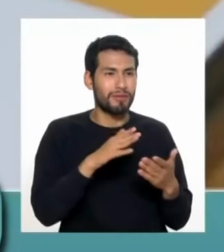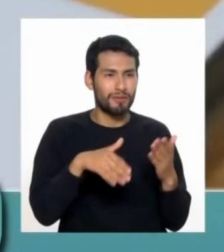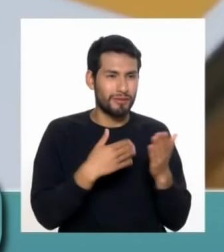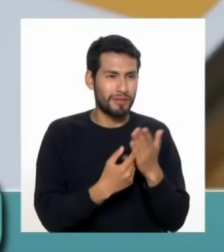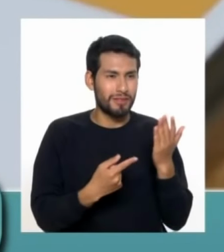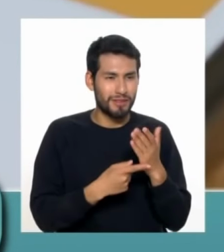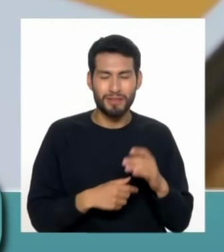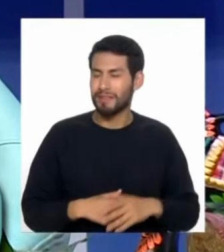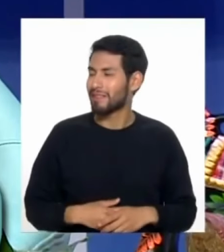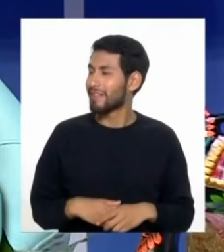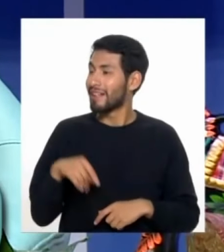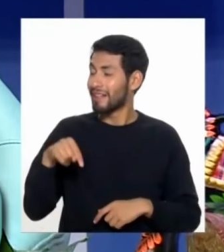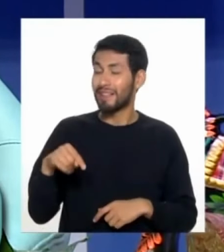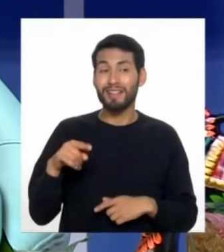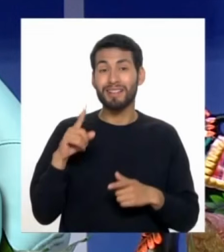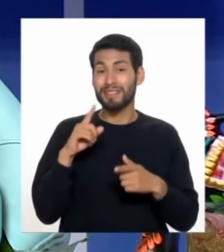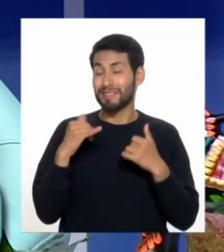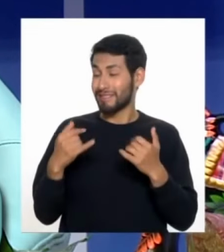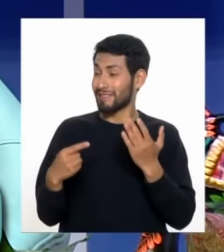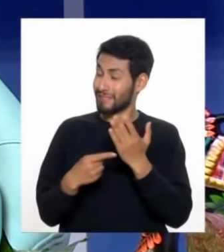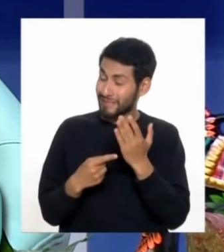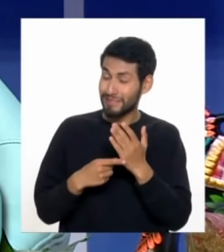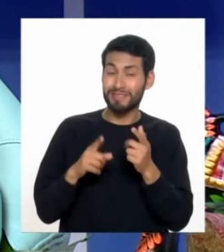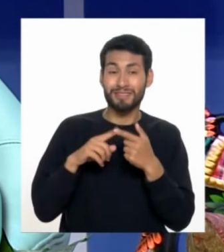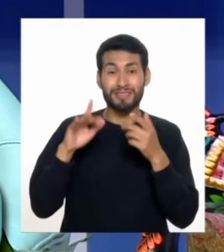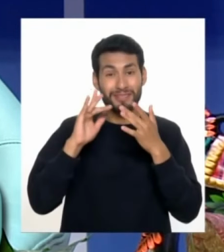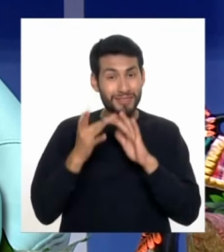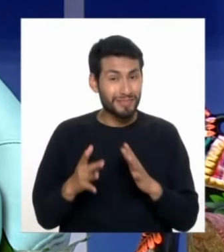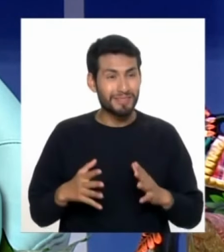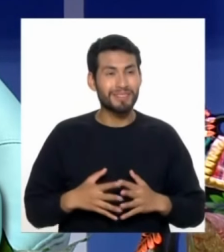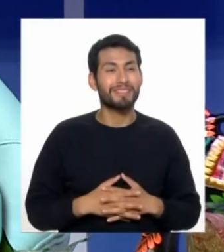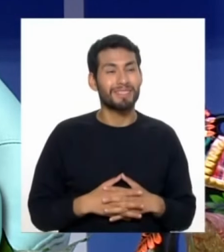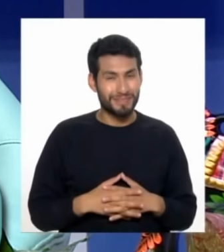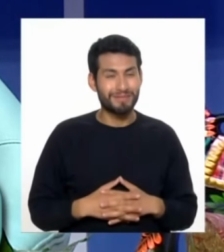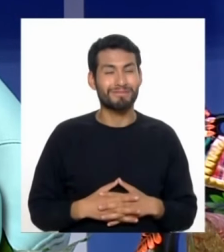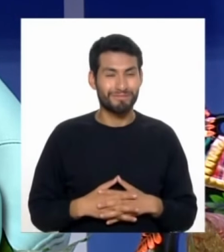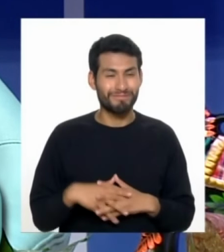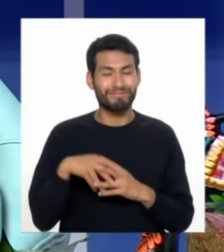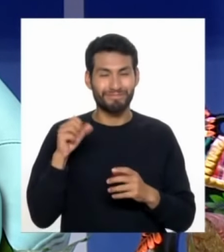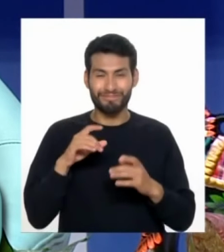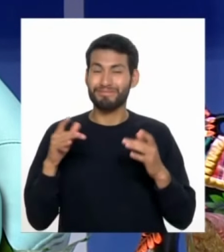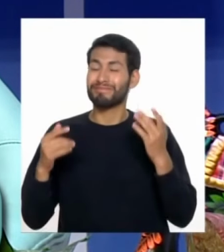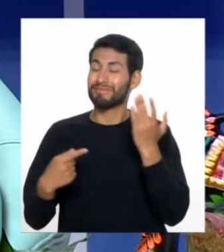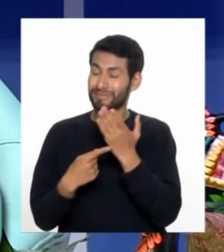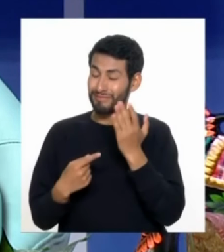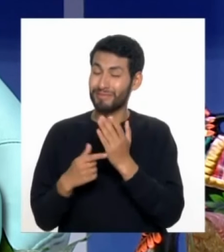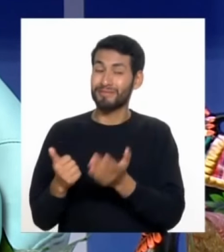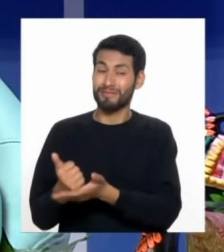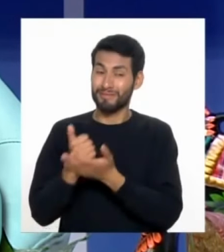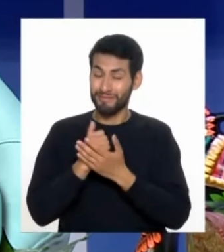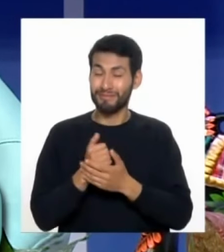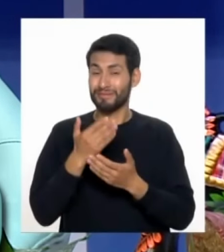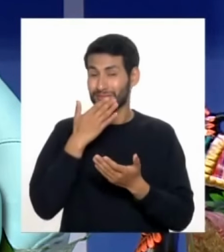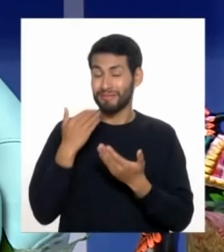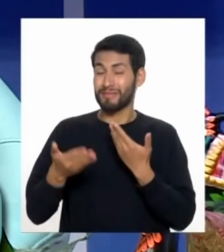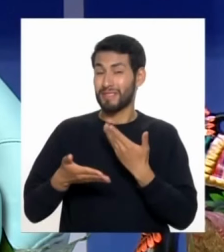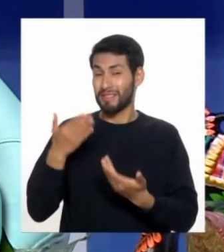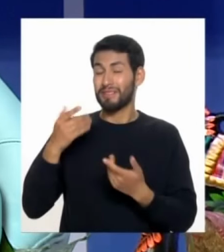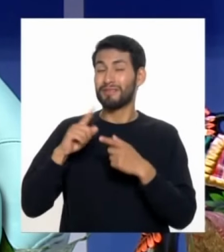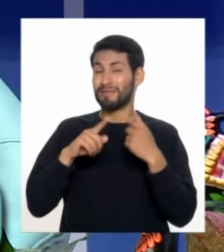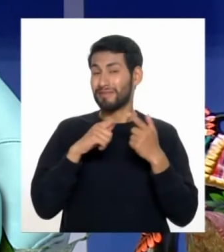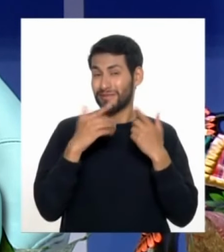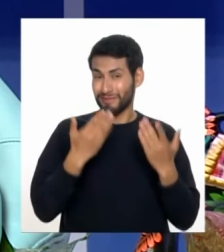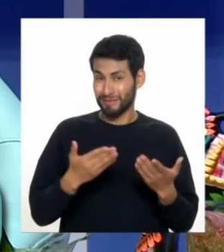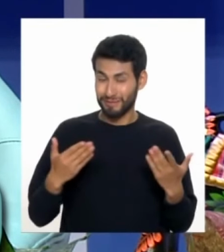Por supuesto, y ahora que hablamos de digitalización y tecnología, sí, la tecnología siempre nos ha ayudado, nos ha facilitado para